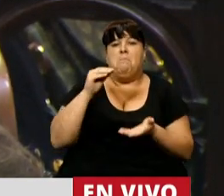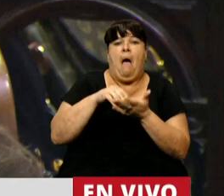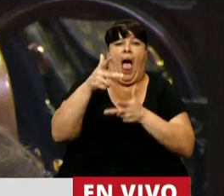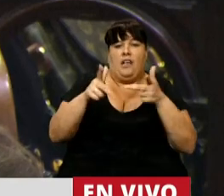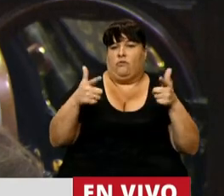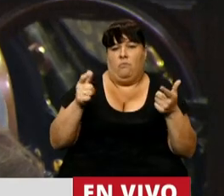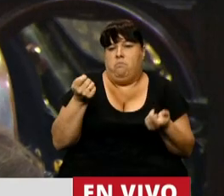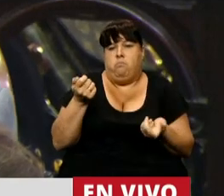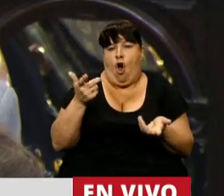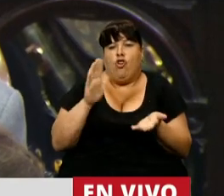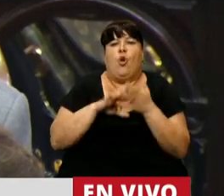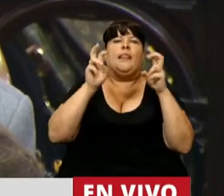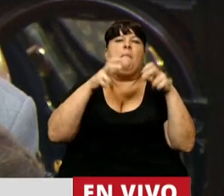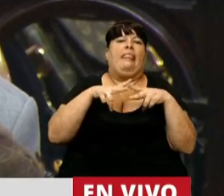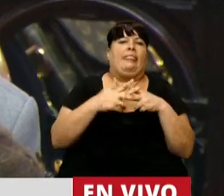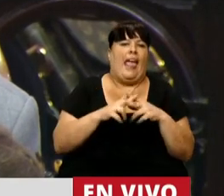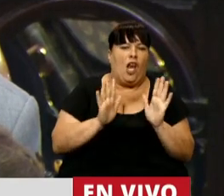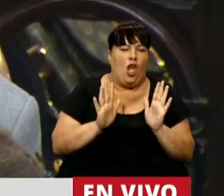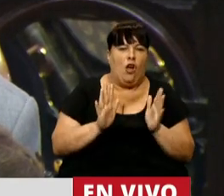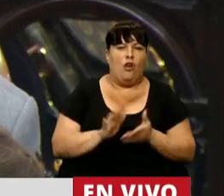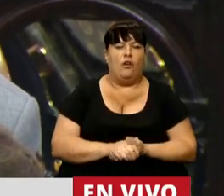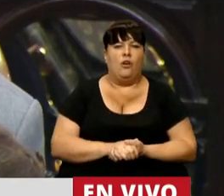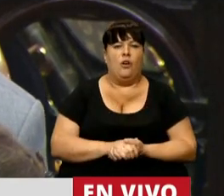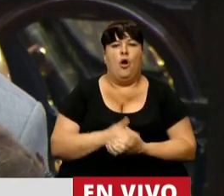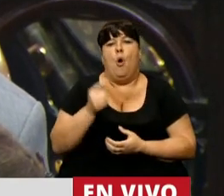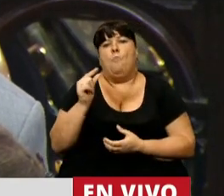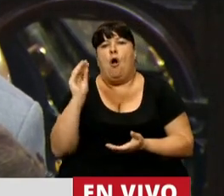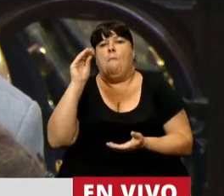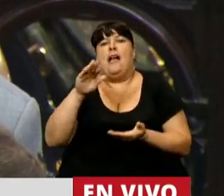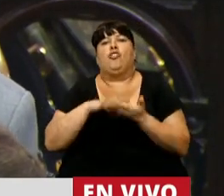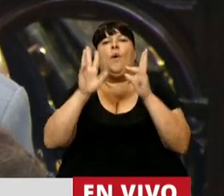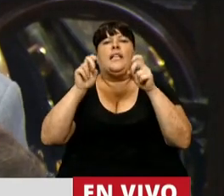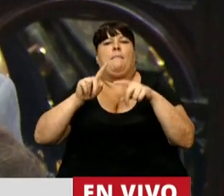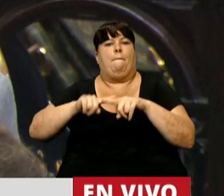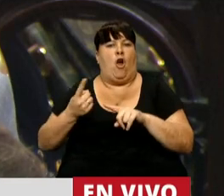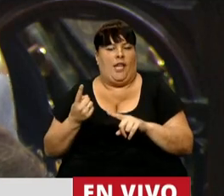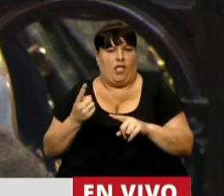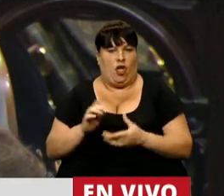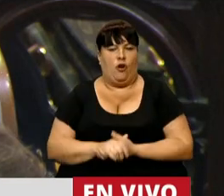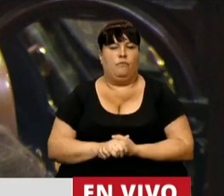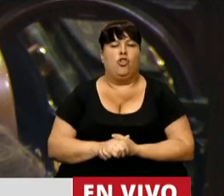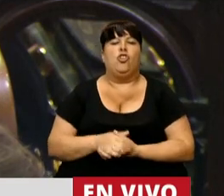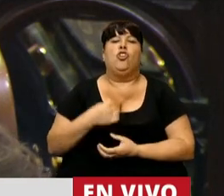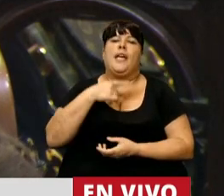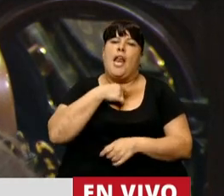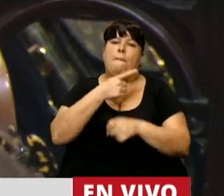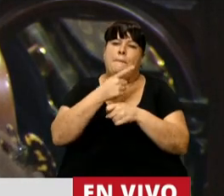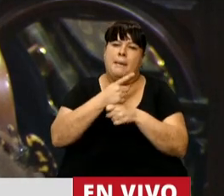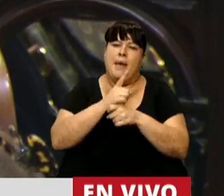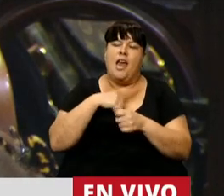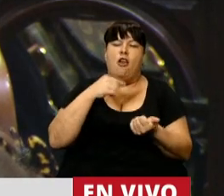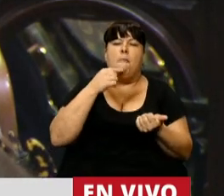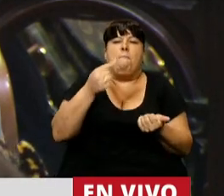por agregar a lo técnico y muy poco por agregar en lo político. Pero quiero empezar haciéndome